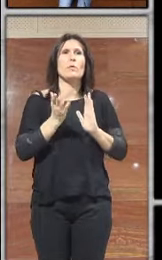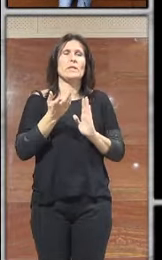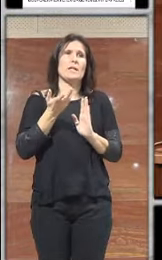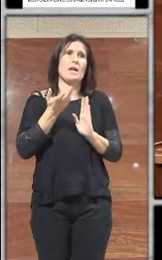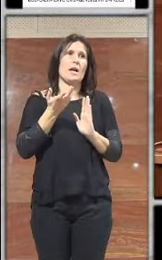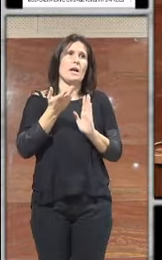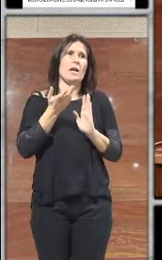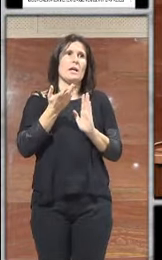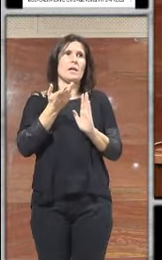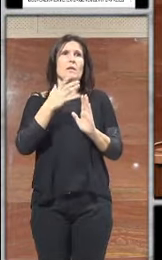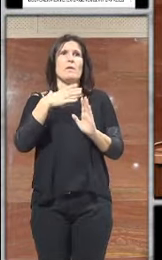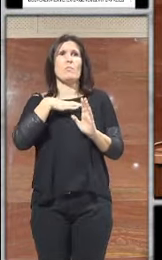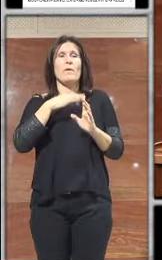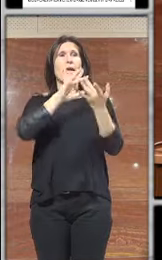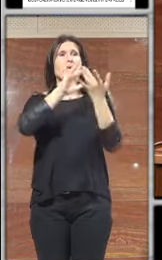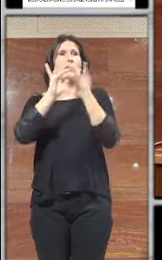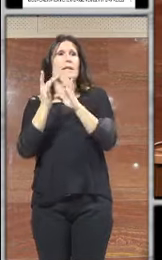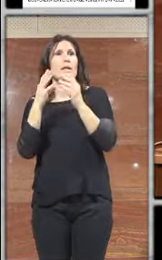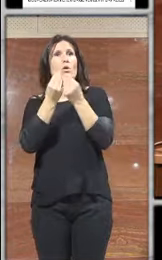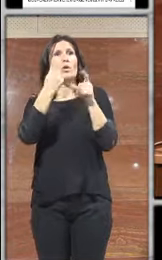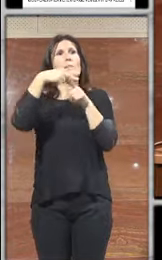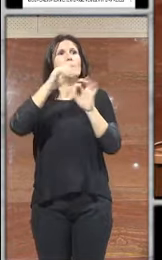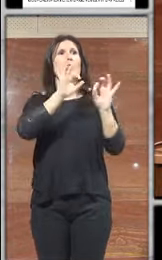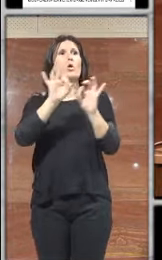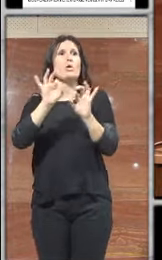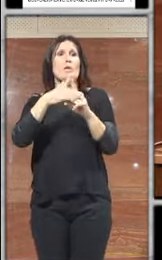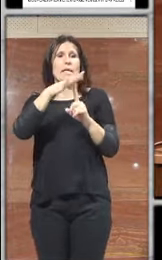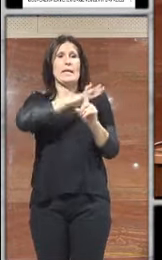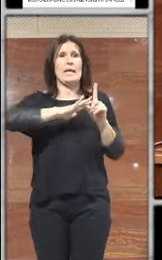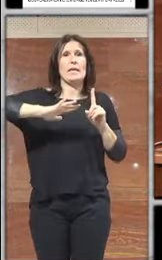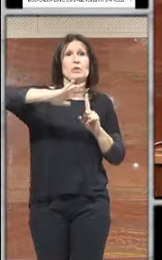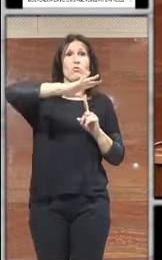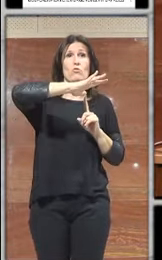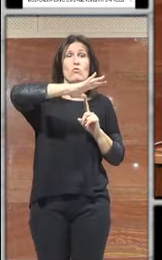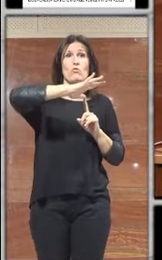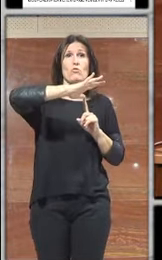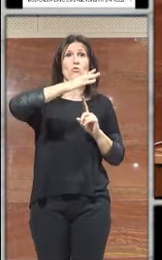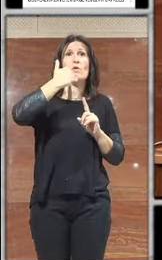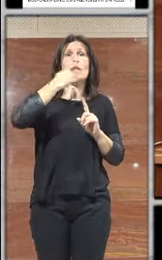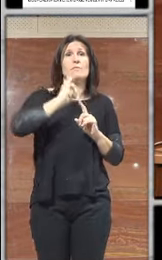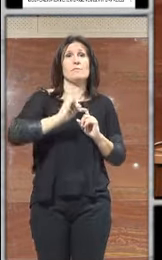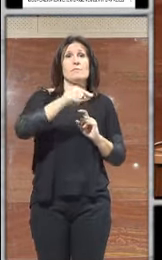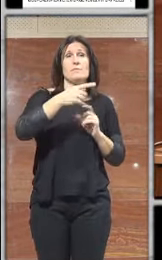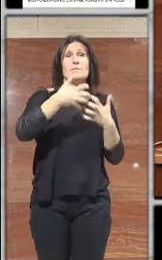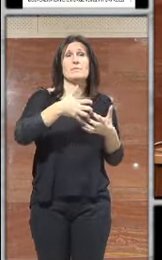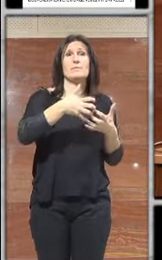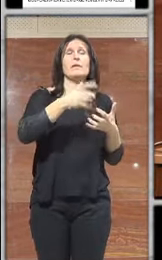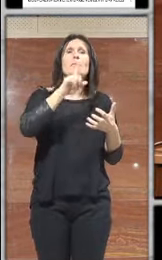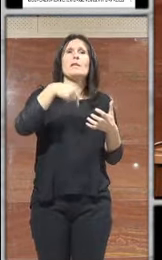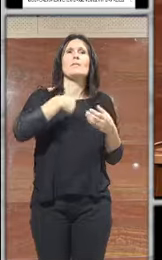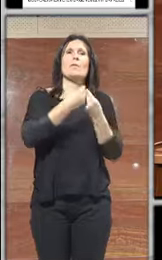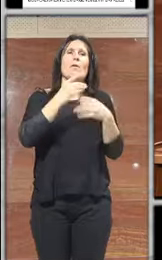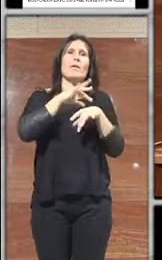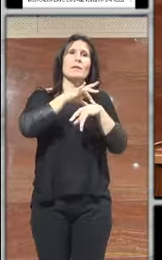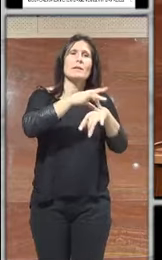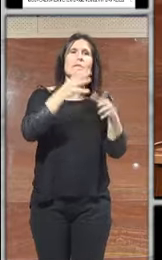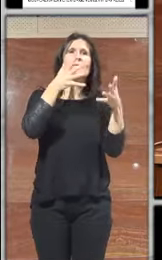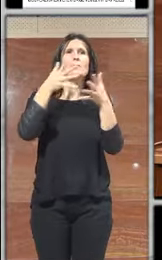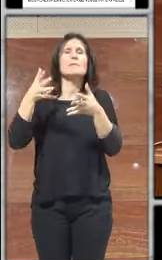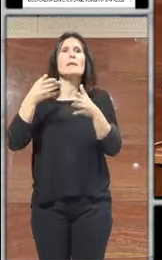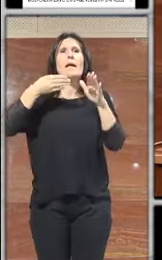el medio dispositivo puede interactuar con elementos concretos del entorno, pero también con la orientación, con la accesibilidad, con la